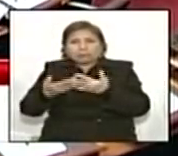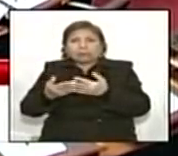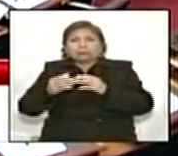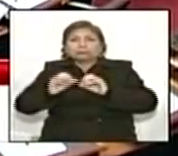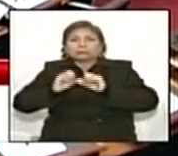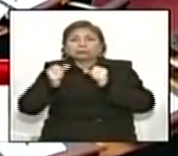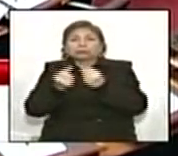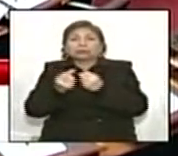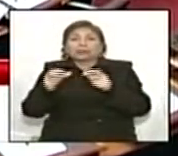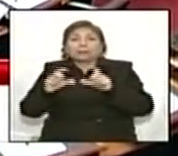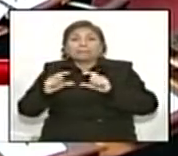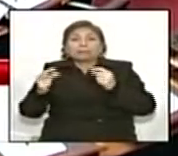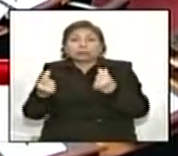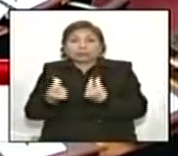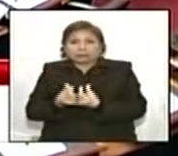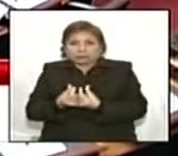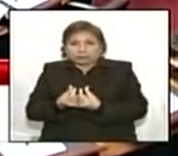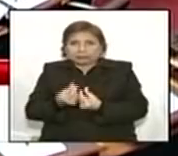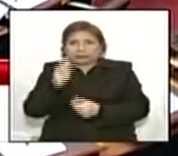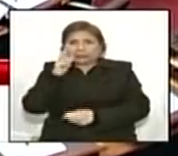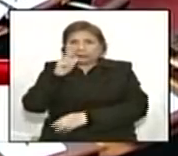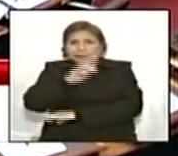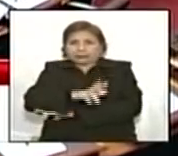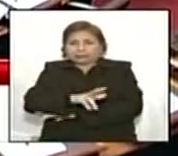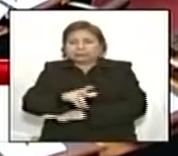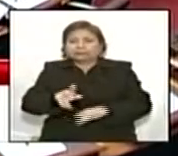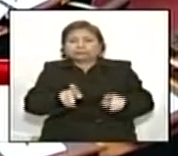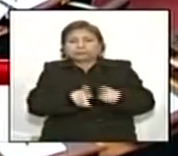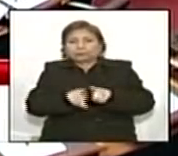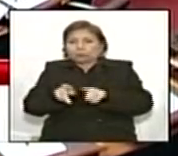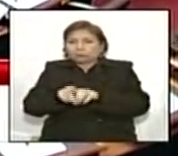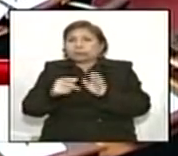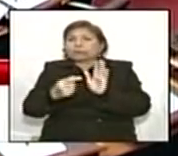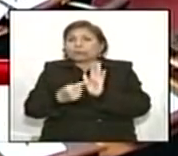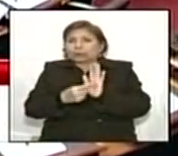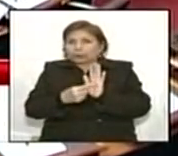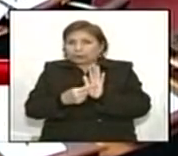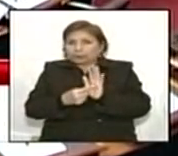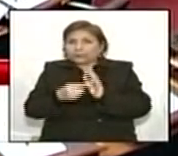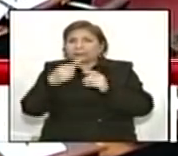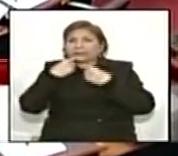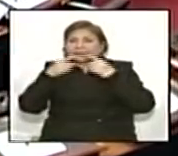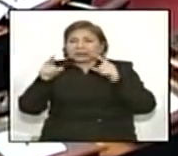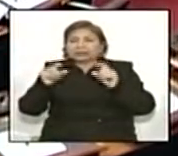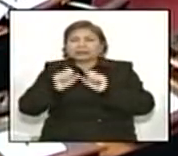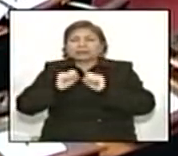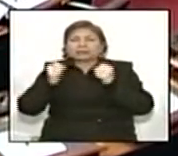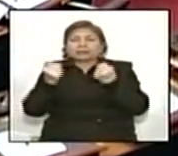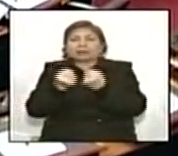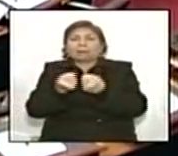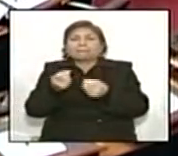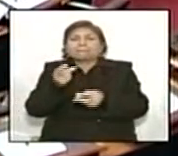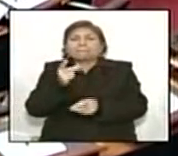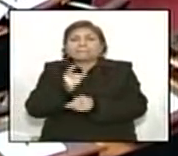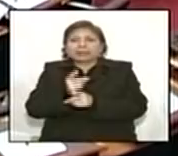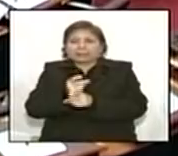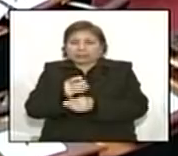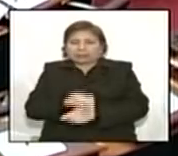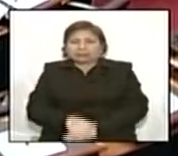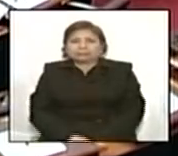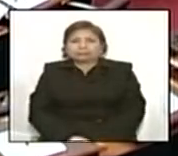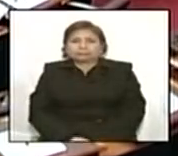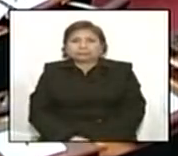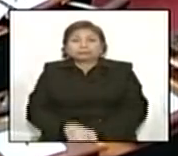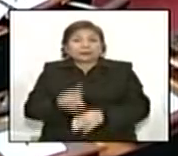lamentablemente así, las presidencias que han terminado abruptamente han terminado por cosas dentro de todo menores. Así, o sea, es.